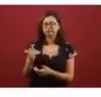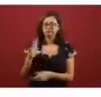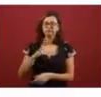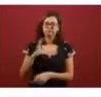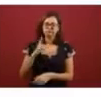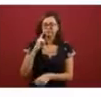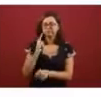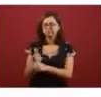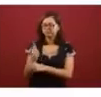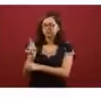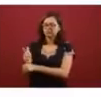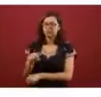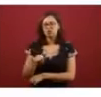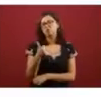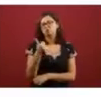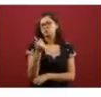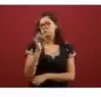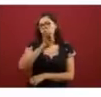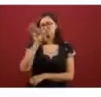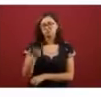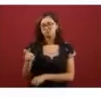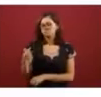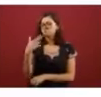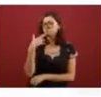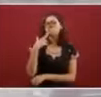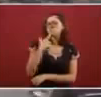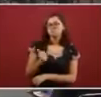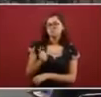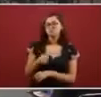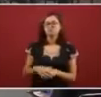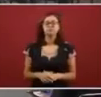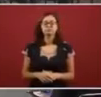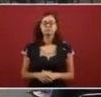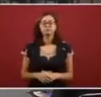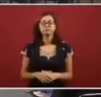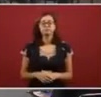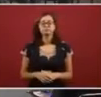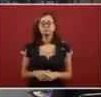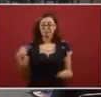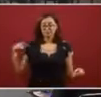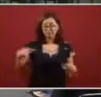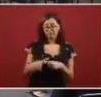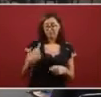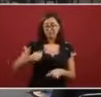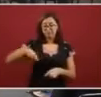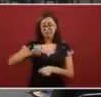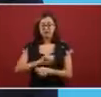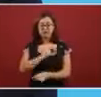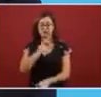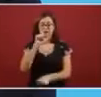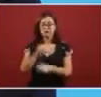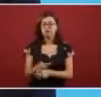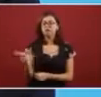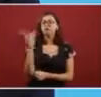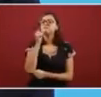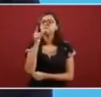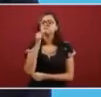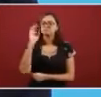que fue del 11%. Hicimos un operativo especial en esta semana con apoyo de la